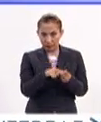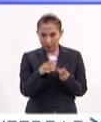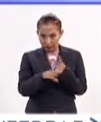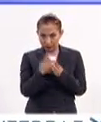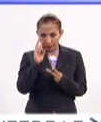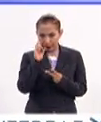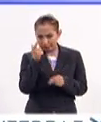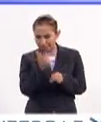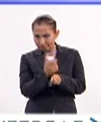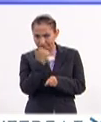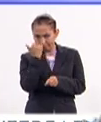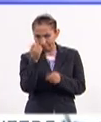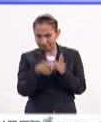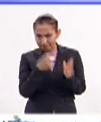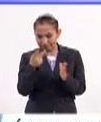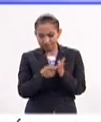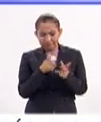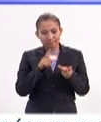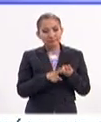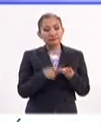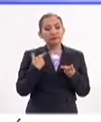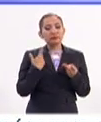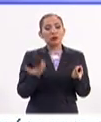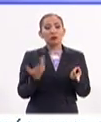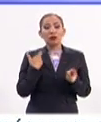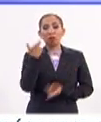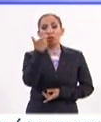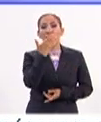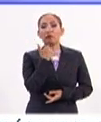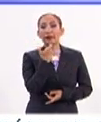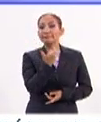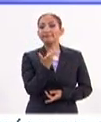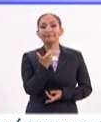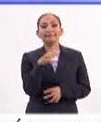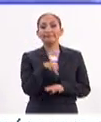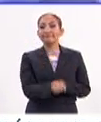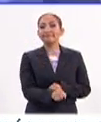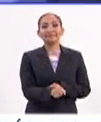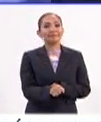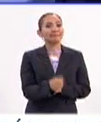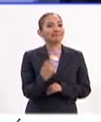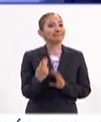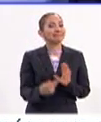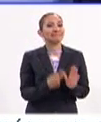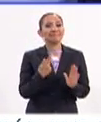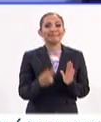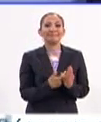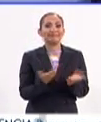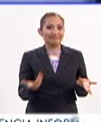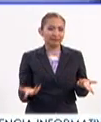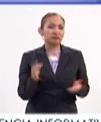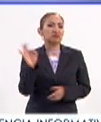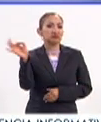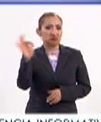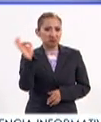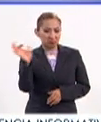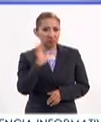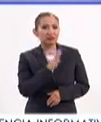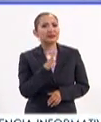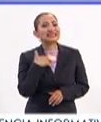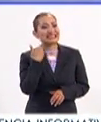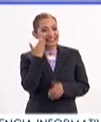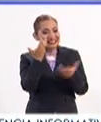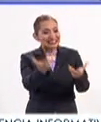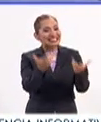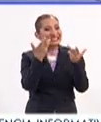factor que hay es la falta de recursos económicos. Entonces, que muchas veces, bueno, tendrán a lo mejor las